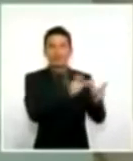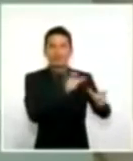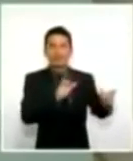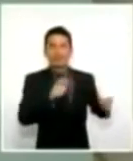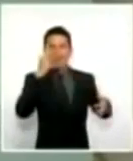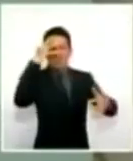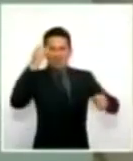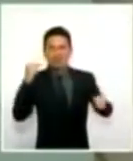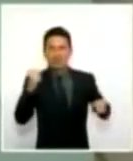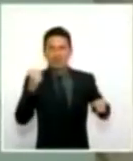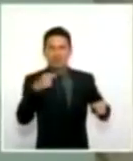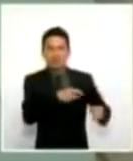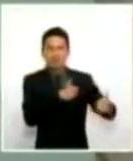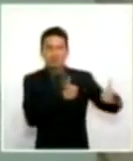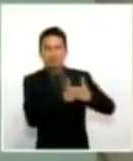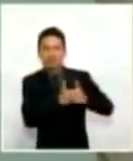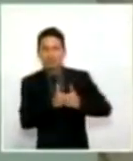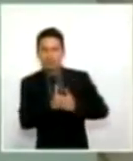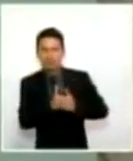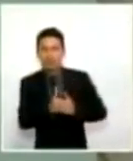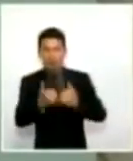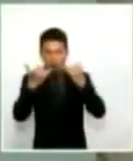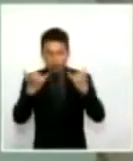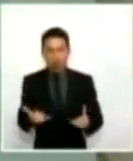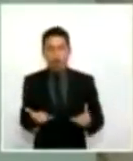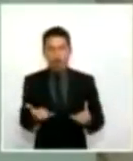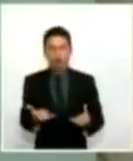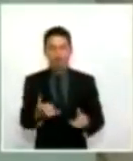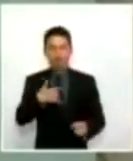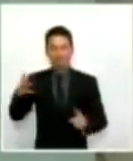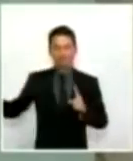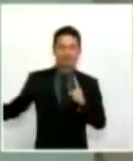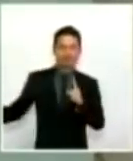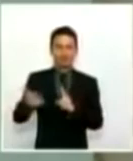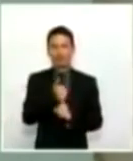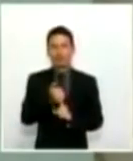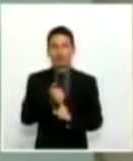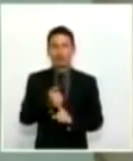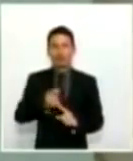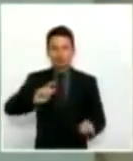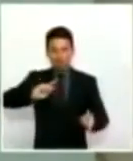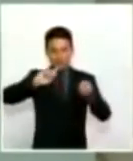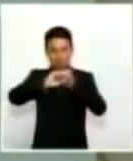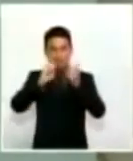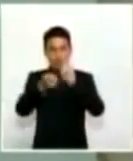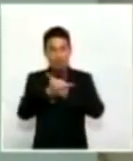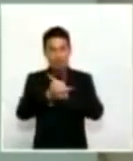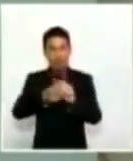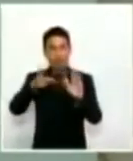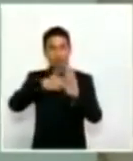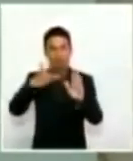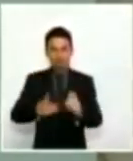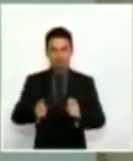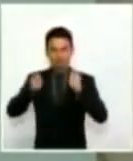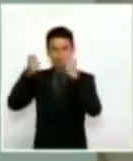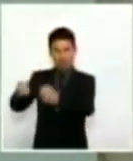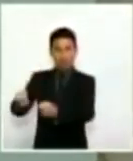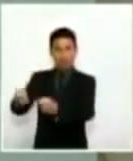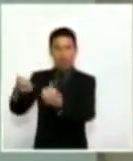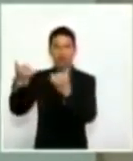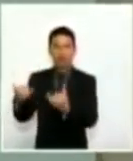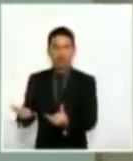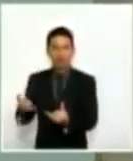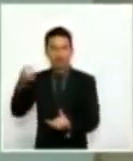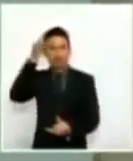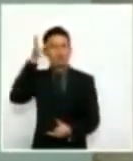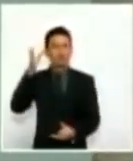ejército que hoy han logrado pasar una reforma constitucional que seguramente va a llevar a